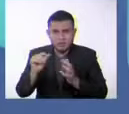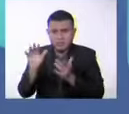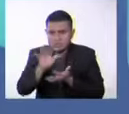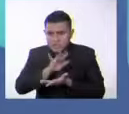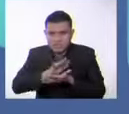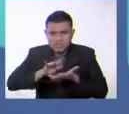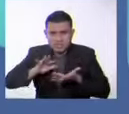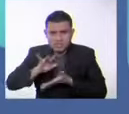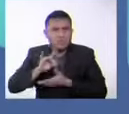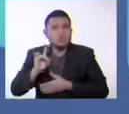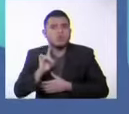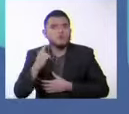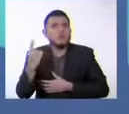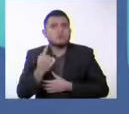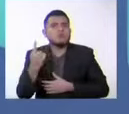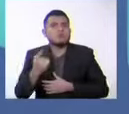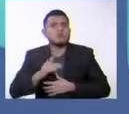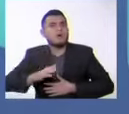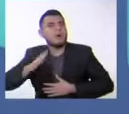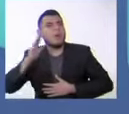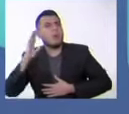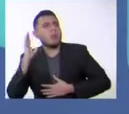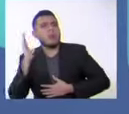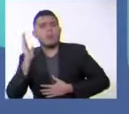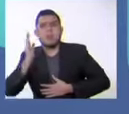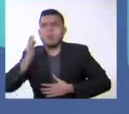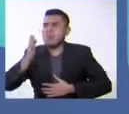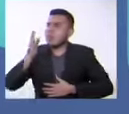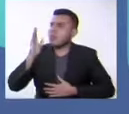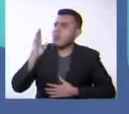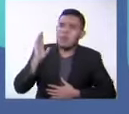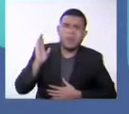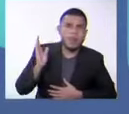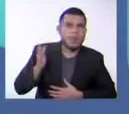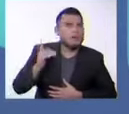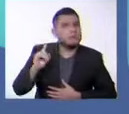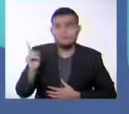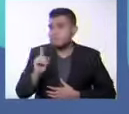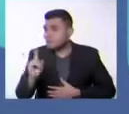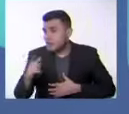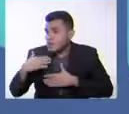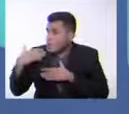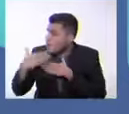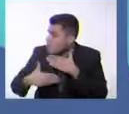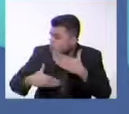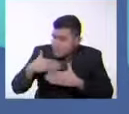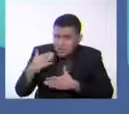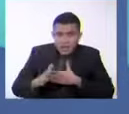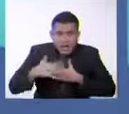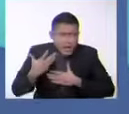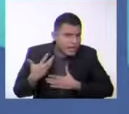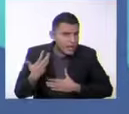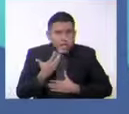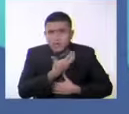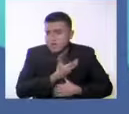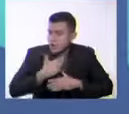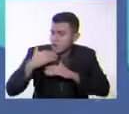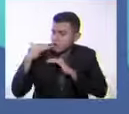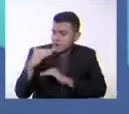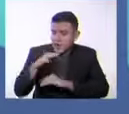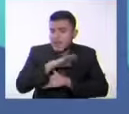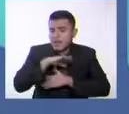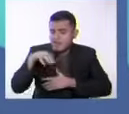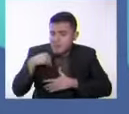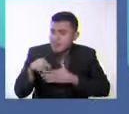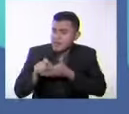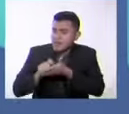no solo es una charla, sino debe ser un proceso en el que en todos los niveles, en la familia, en la